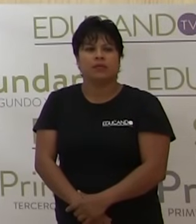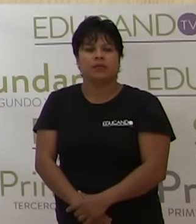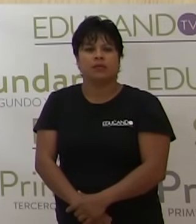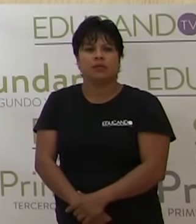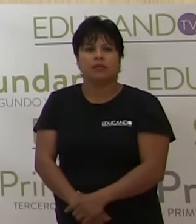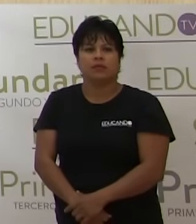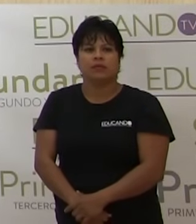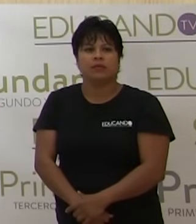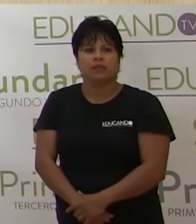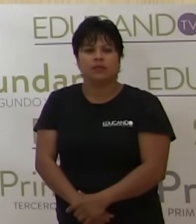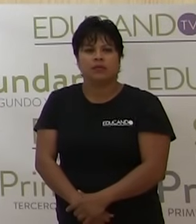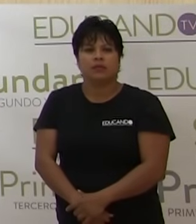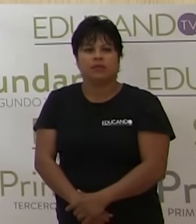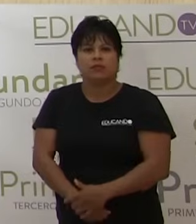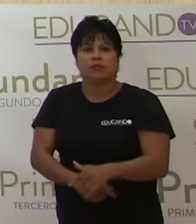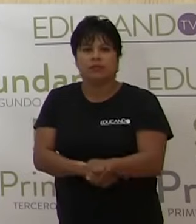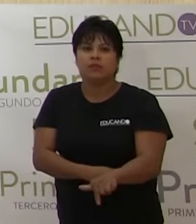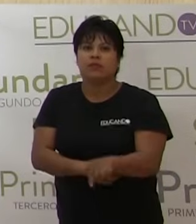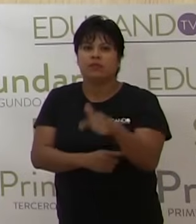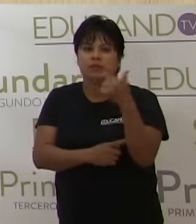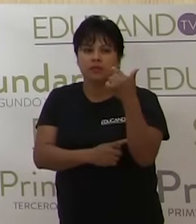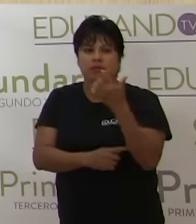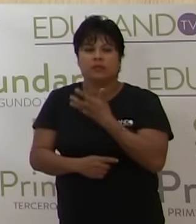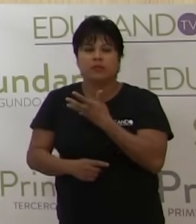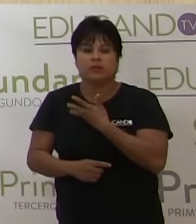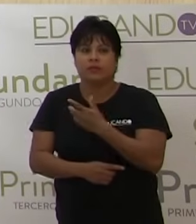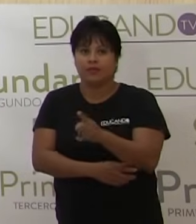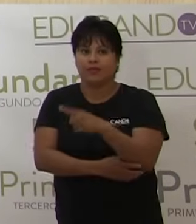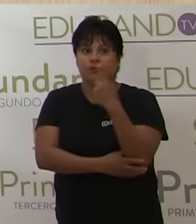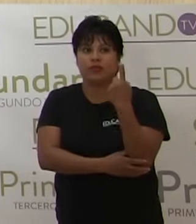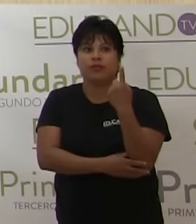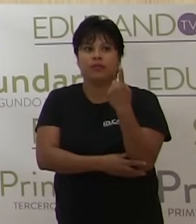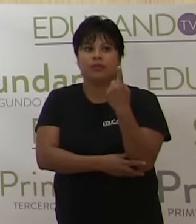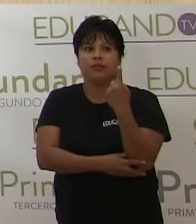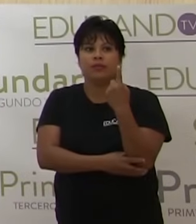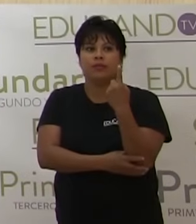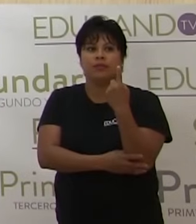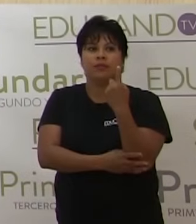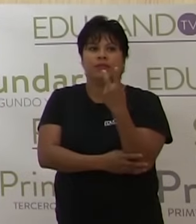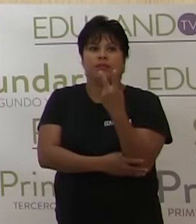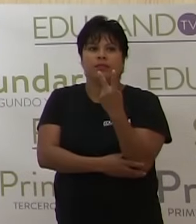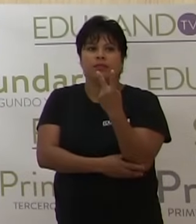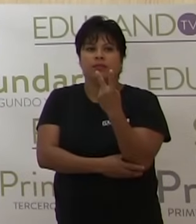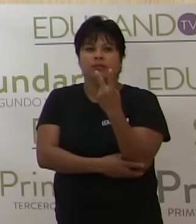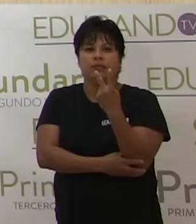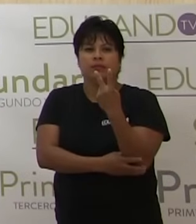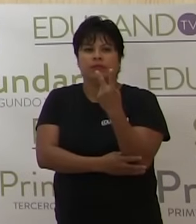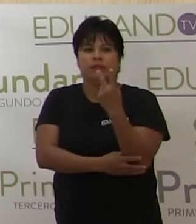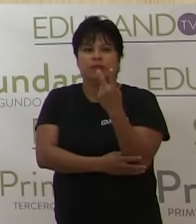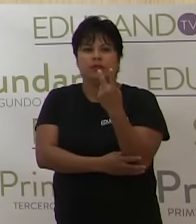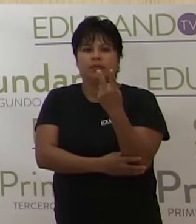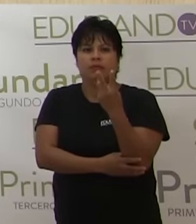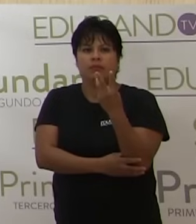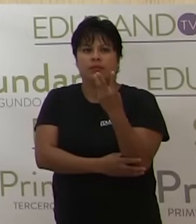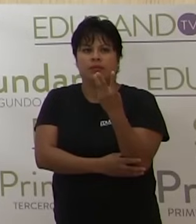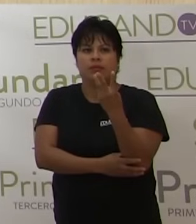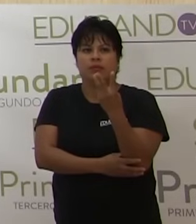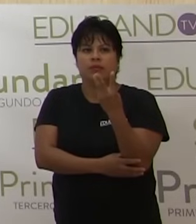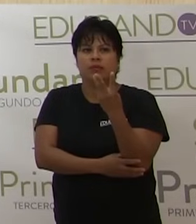Acompáñame y al 12 le corresponde uno dos